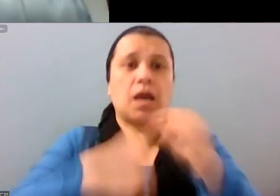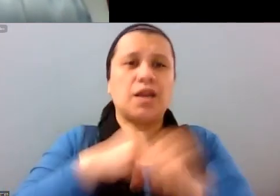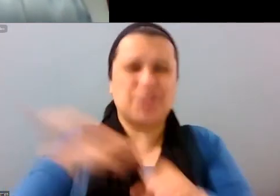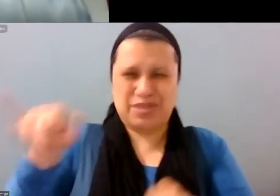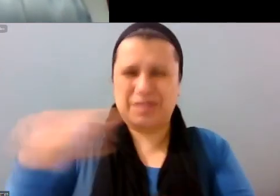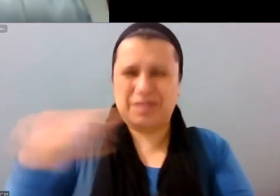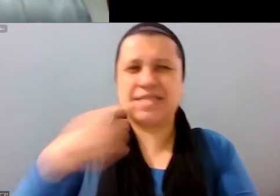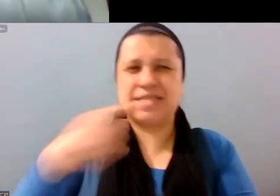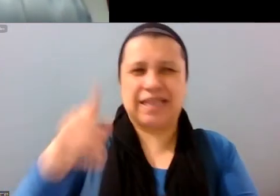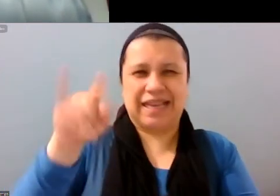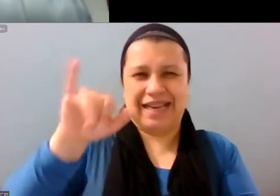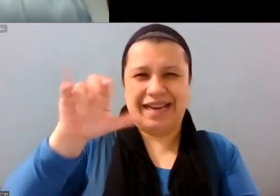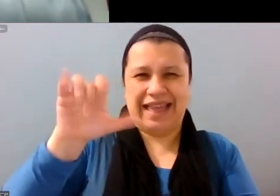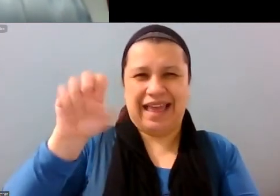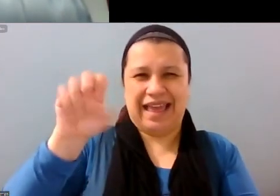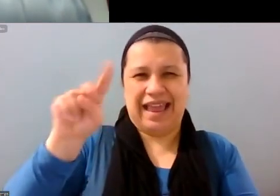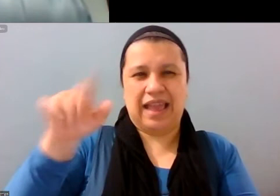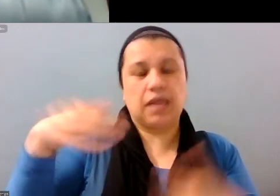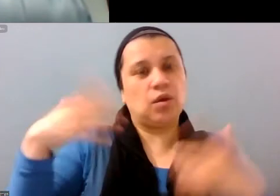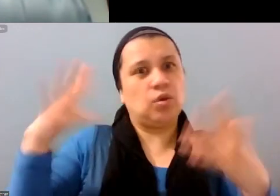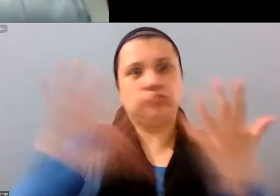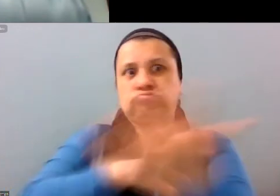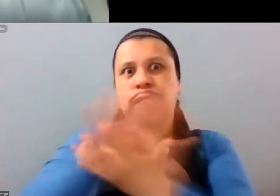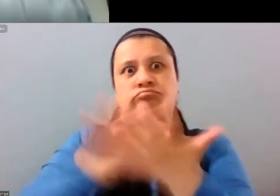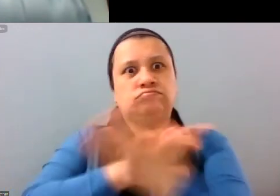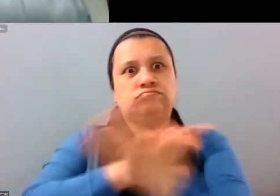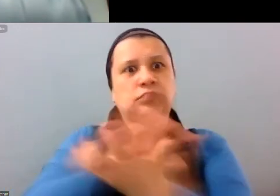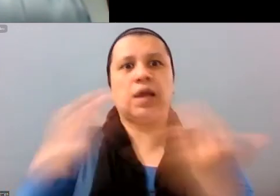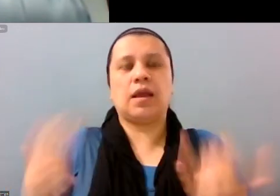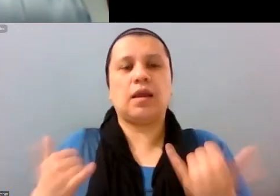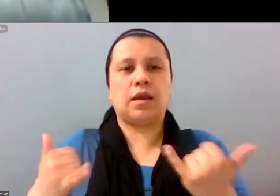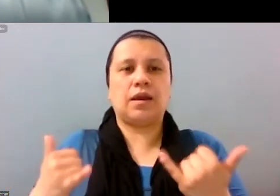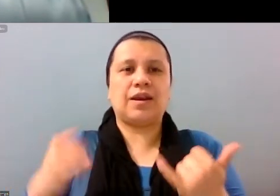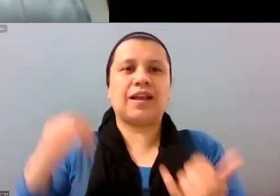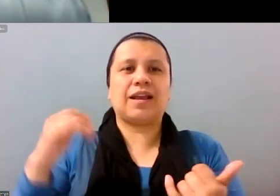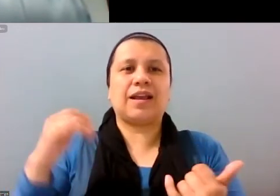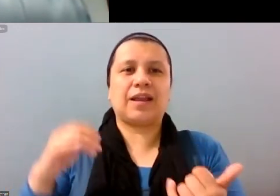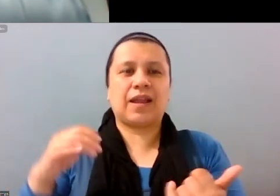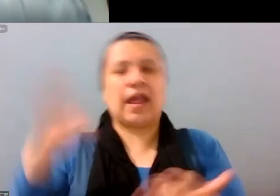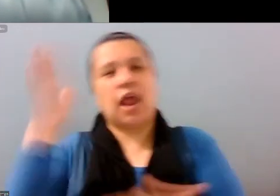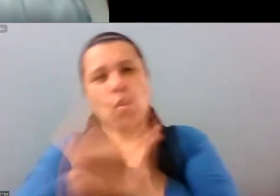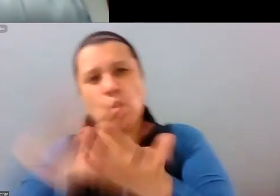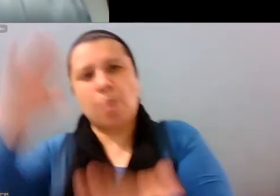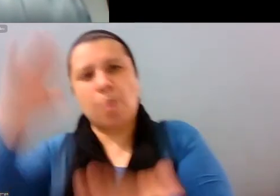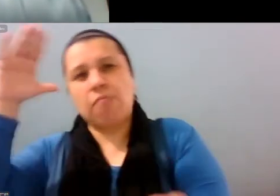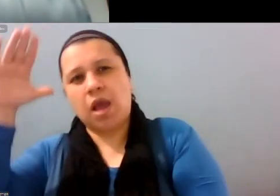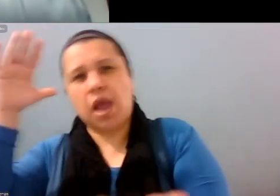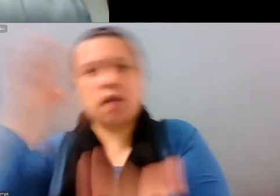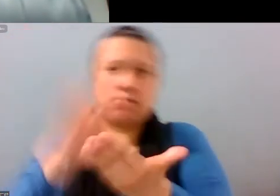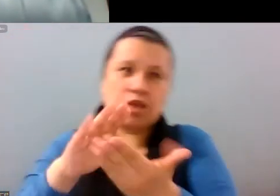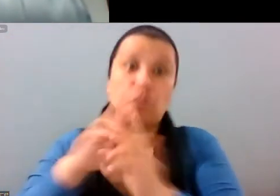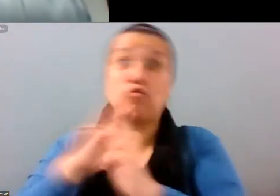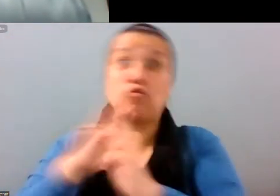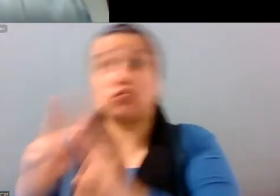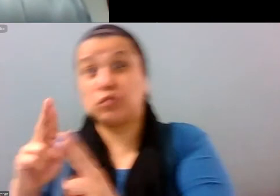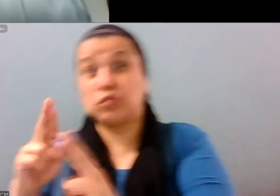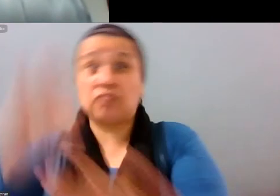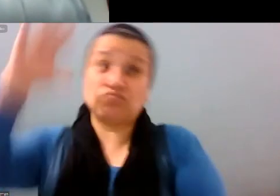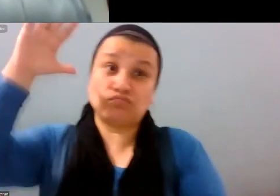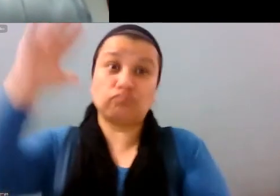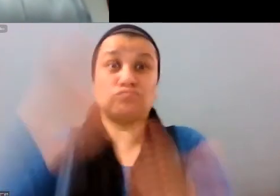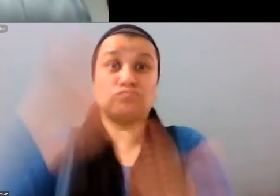doña eliana que al principio fue un caos pues con más o con menos caos con mayores o menores resultados la verdad es que